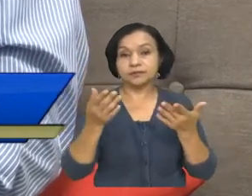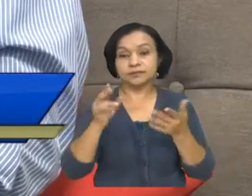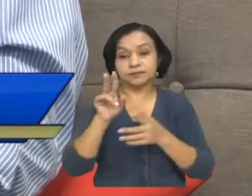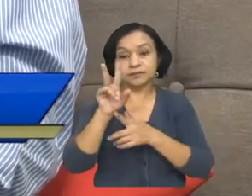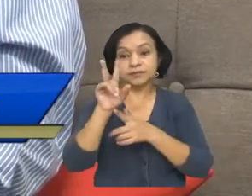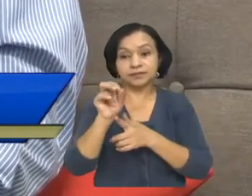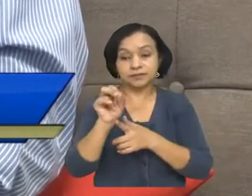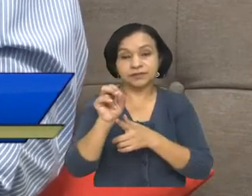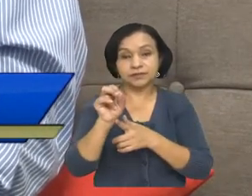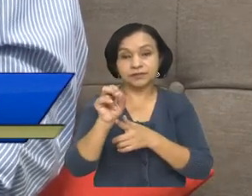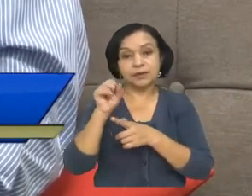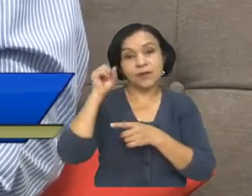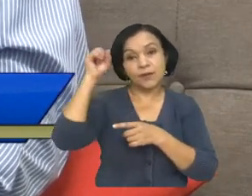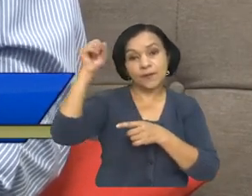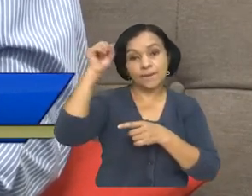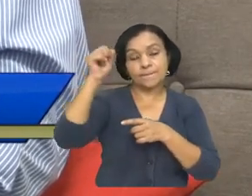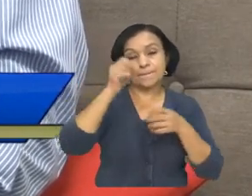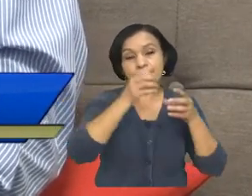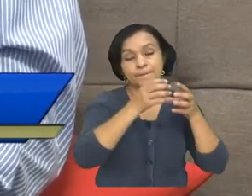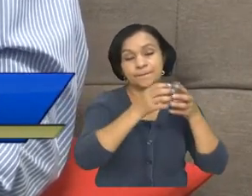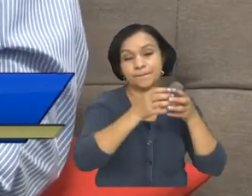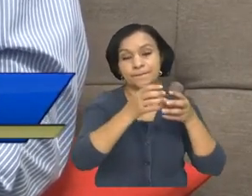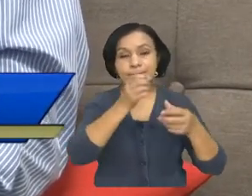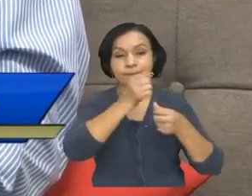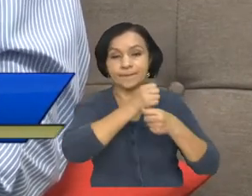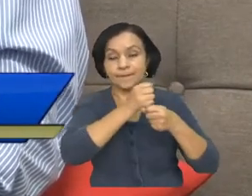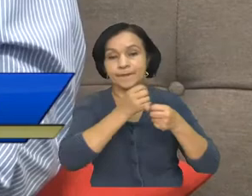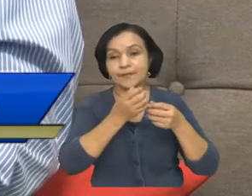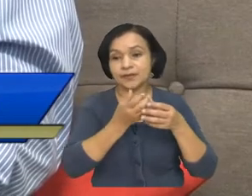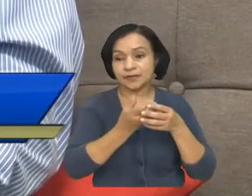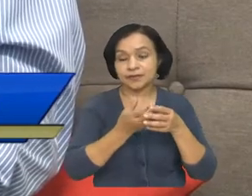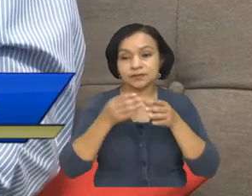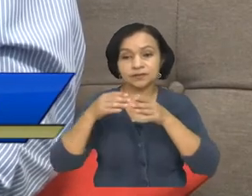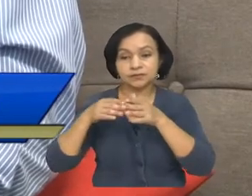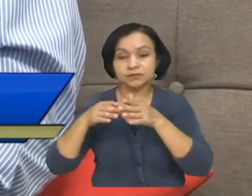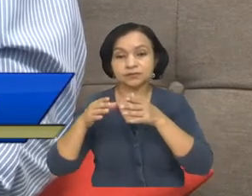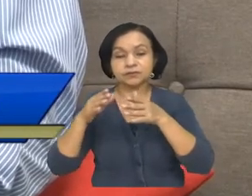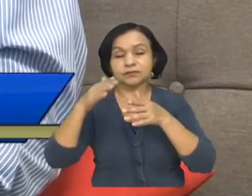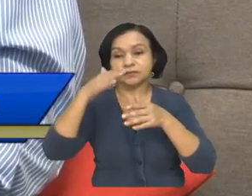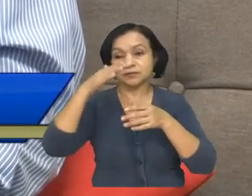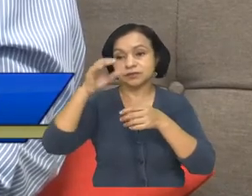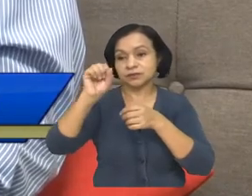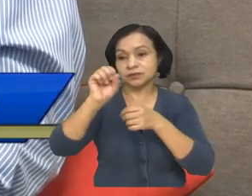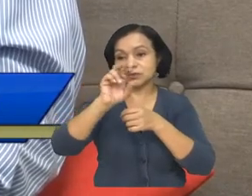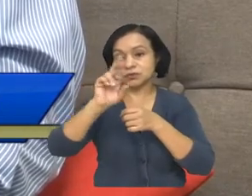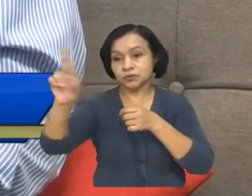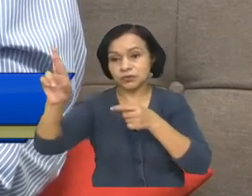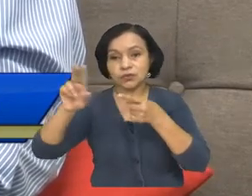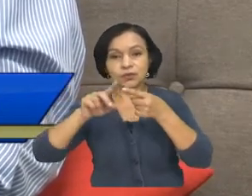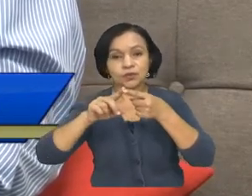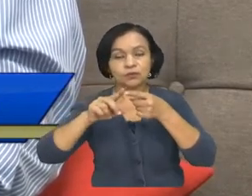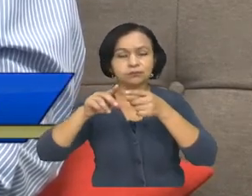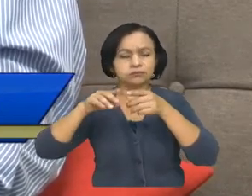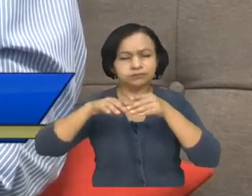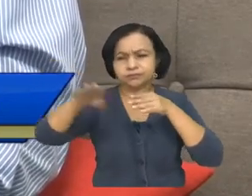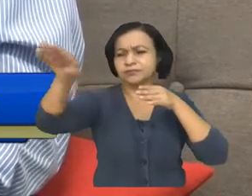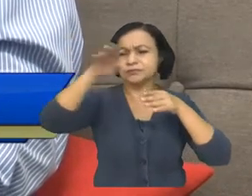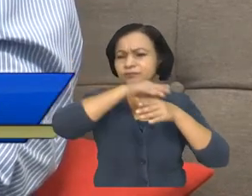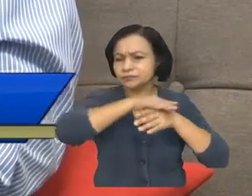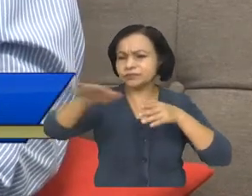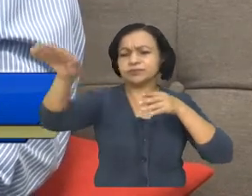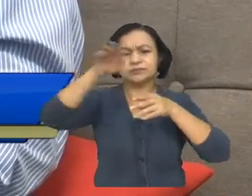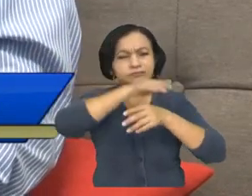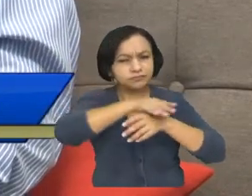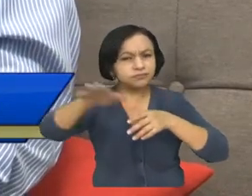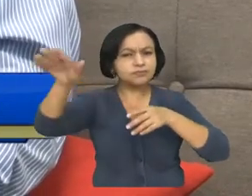20 entraban todas las columnas guerrilleras de todo lo que es el Frente Sur y esos camiones tras camiones de compañeros,